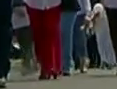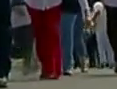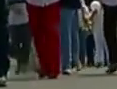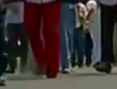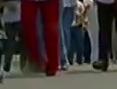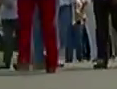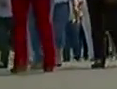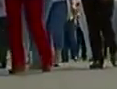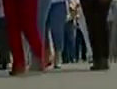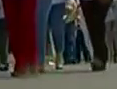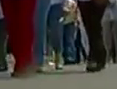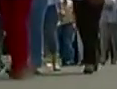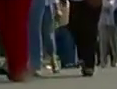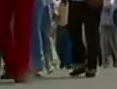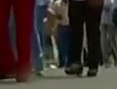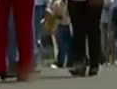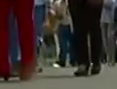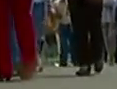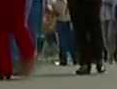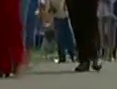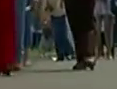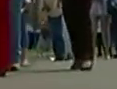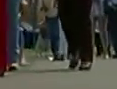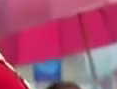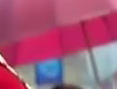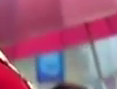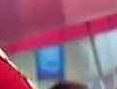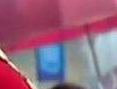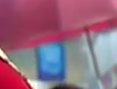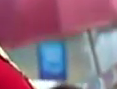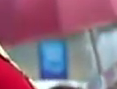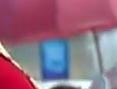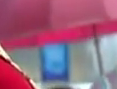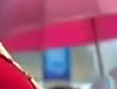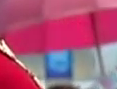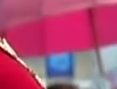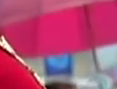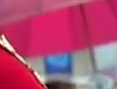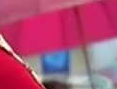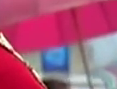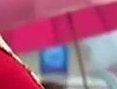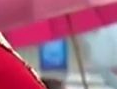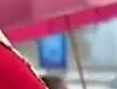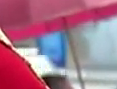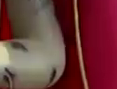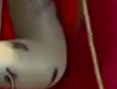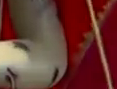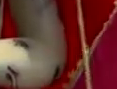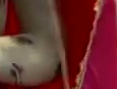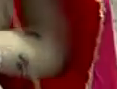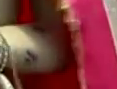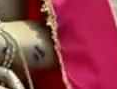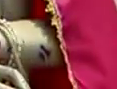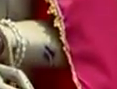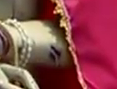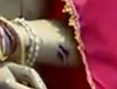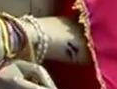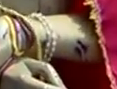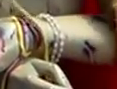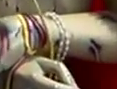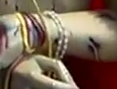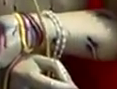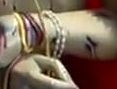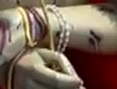Bolívar, se ha convertido en el templo del Señor del Buen Suceso, que llegó a esta localidad en el año